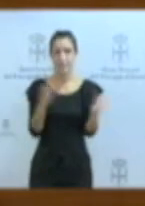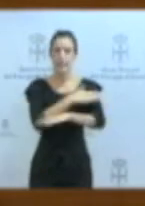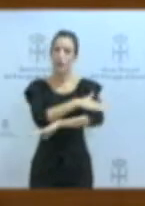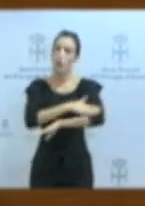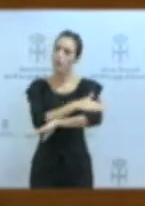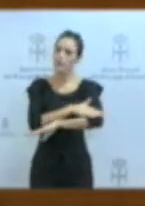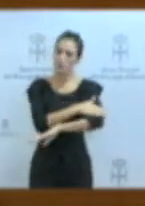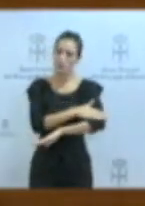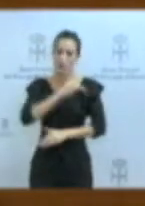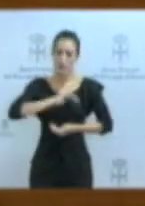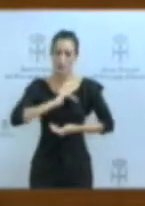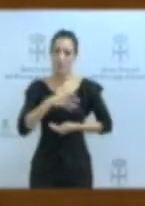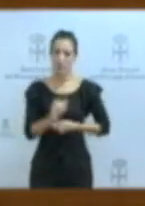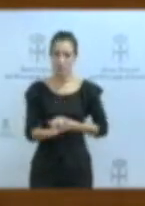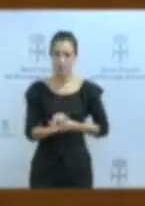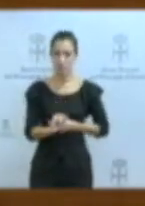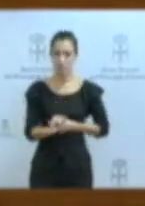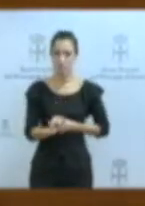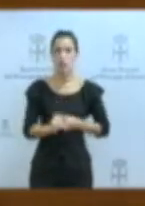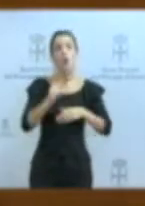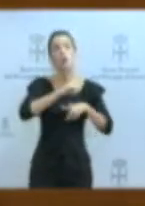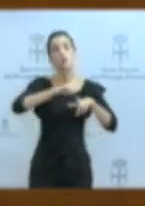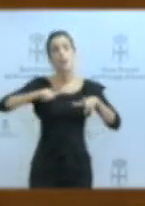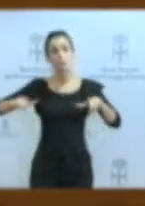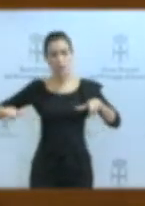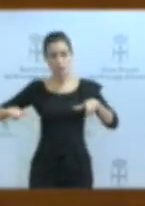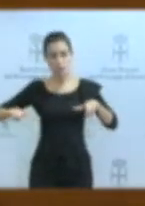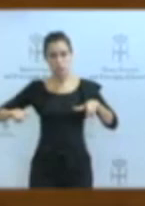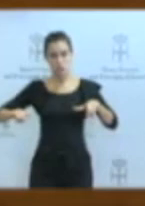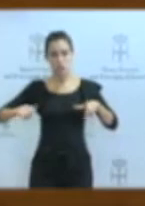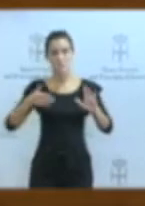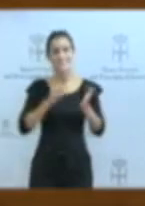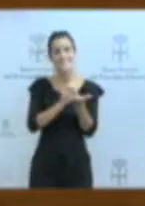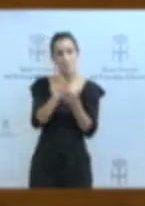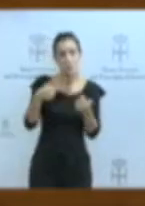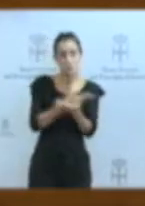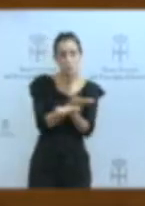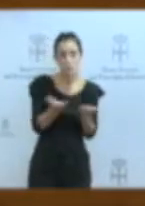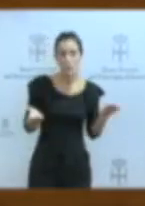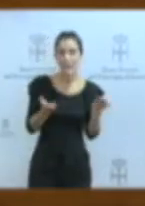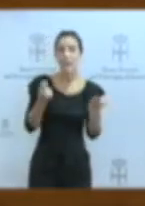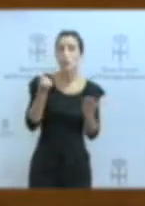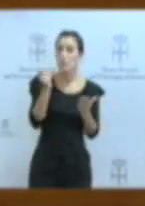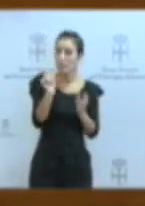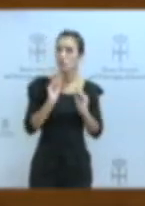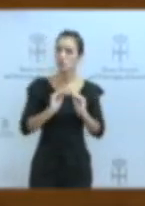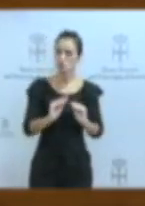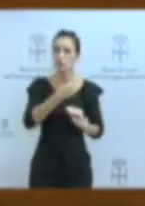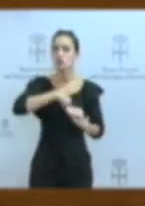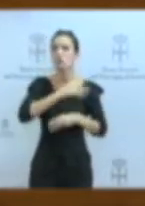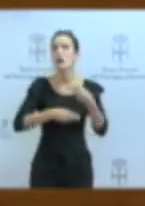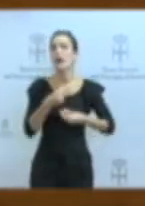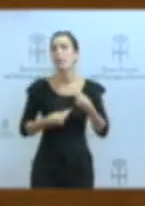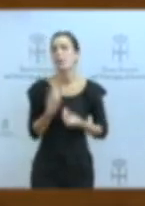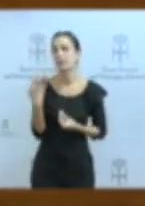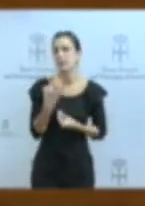Los aeropuertos son los que establecen los servicios y su coste. Y nosotros lo que hacemos es, en una pequeña parte, darse cuenta que